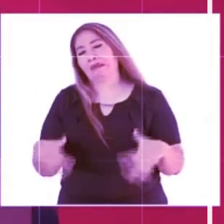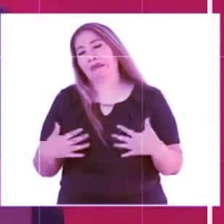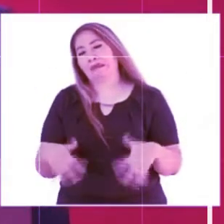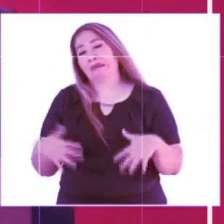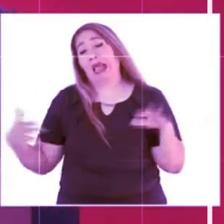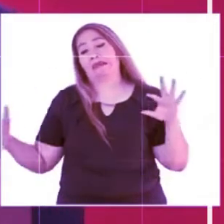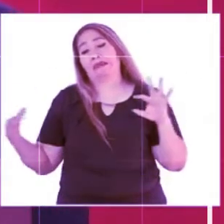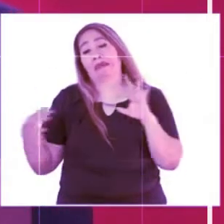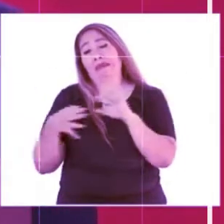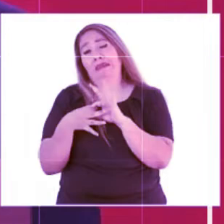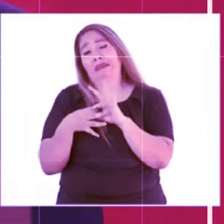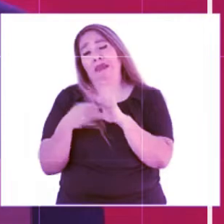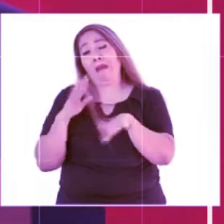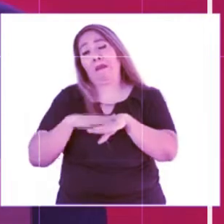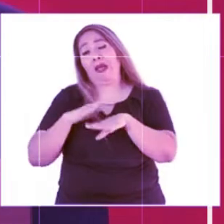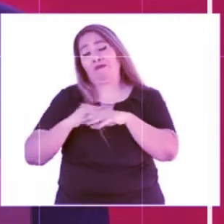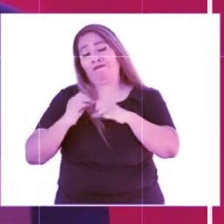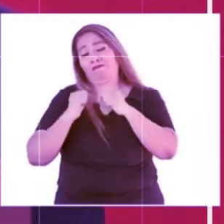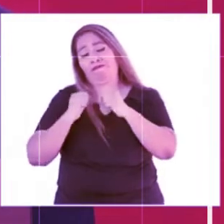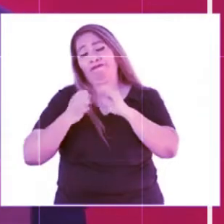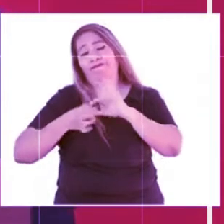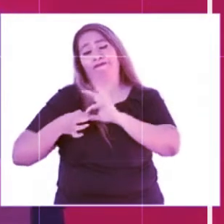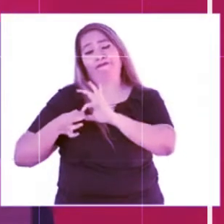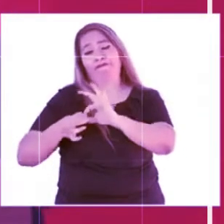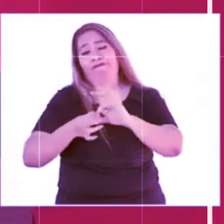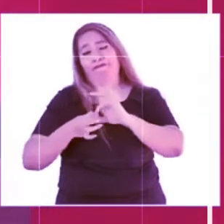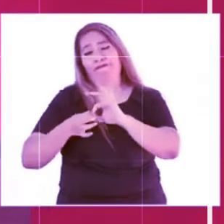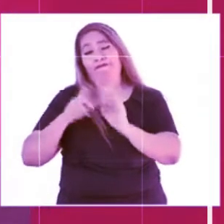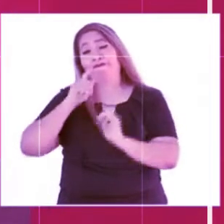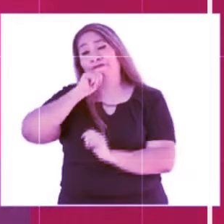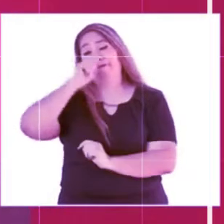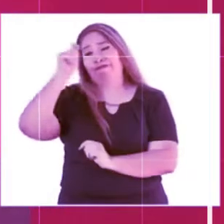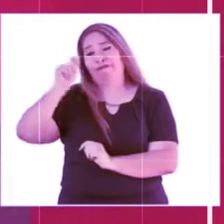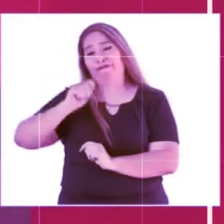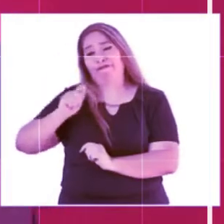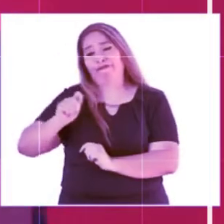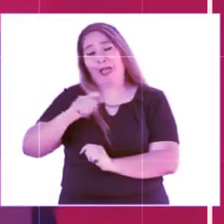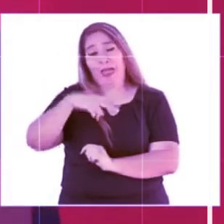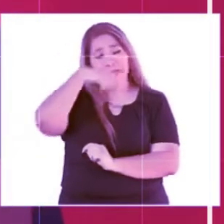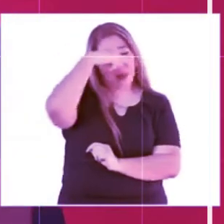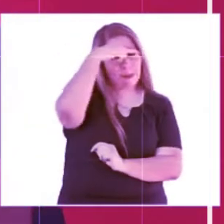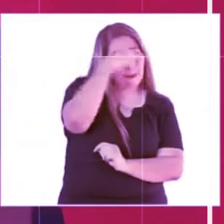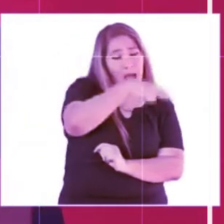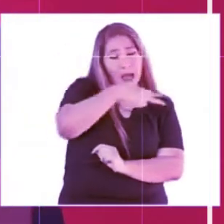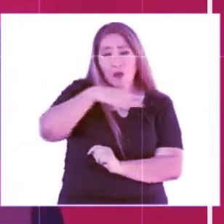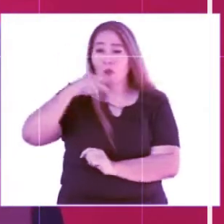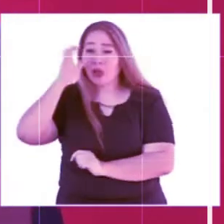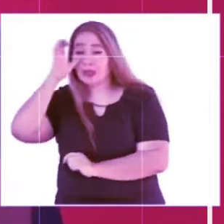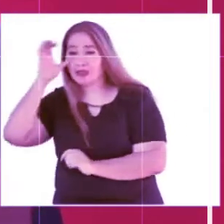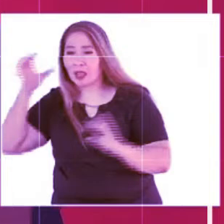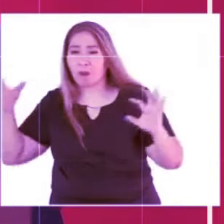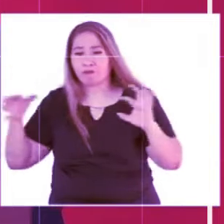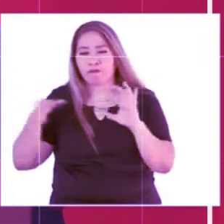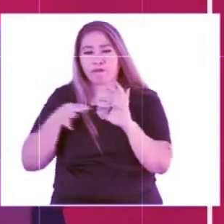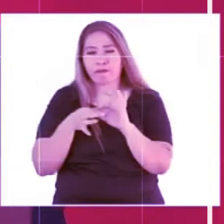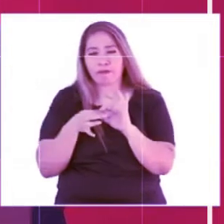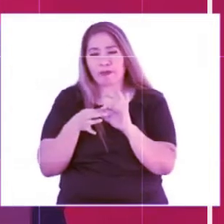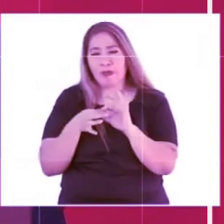aún más y reafirma la amistad entre nuestros pueblos, quiero